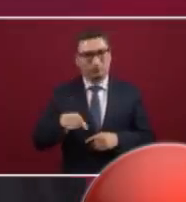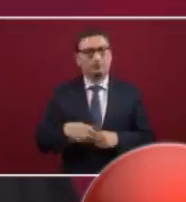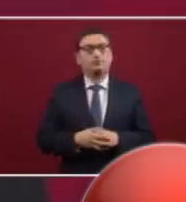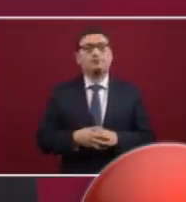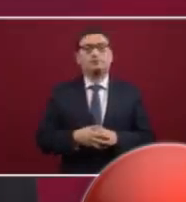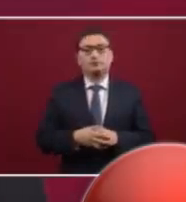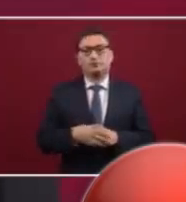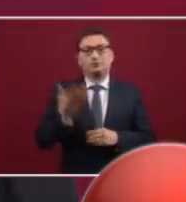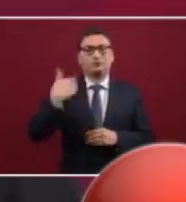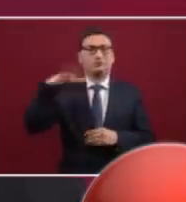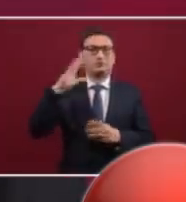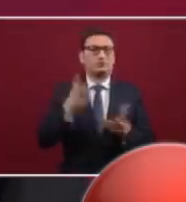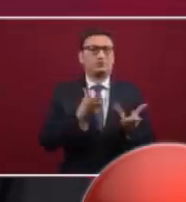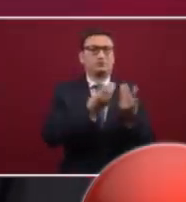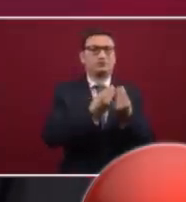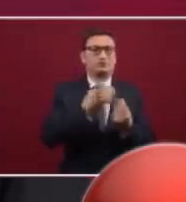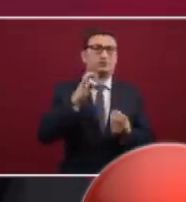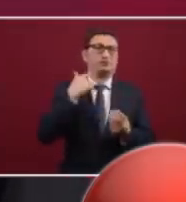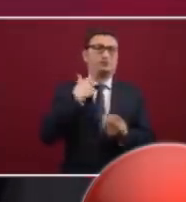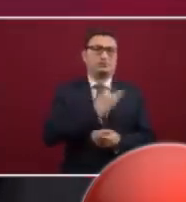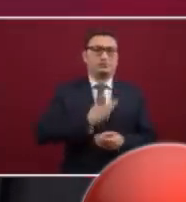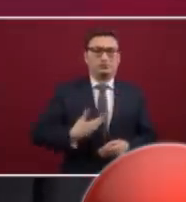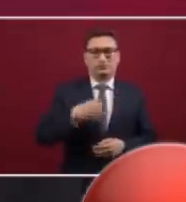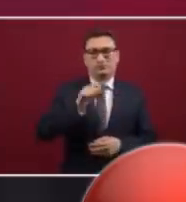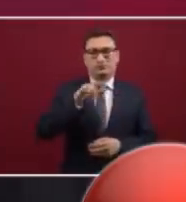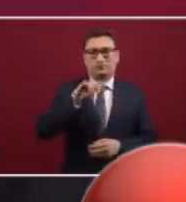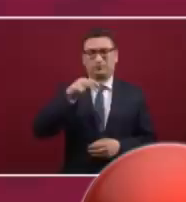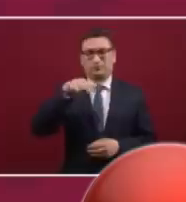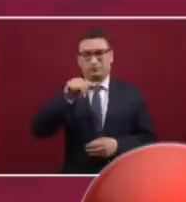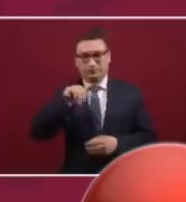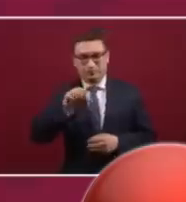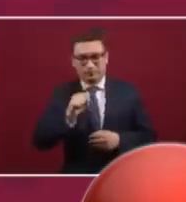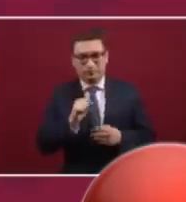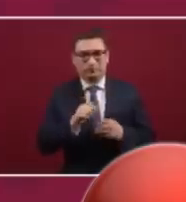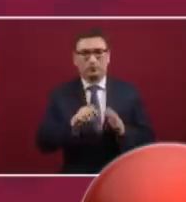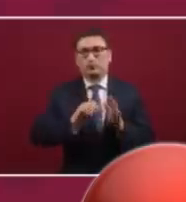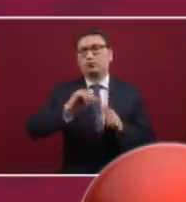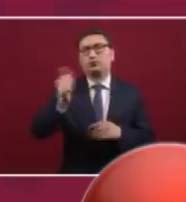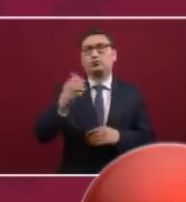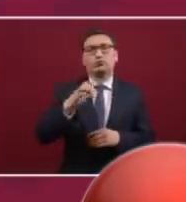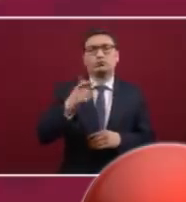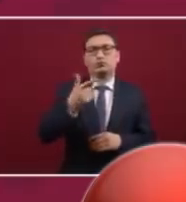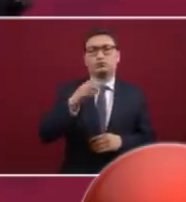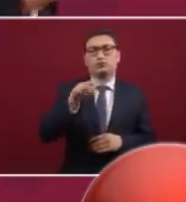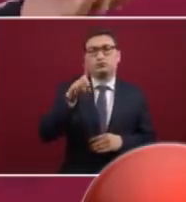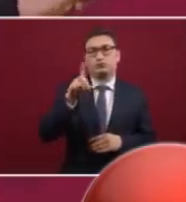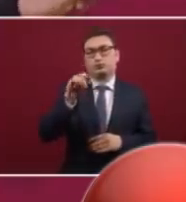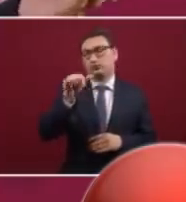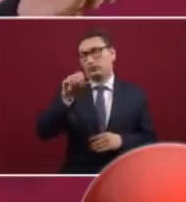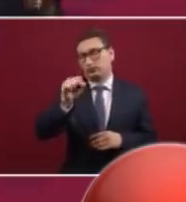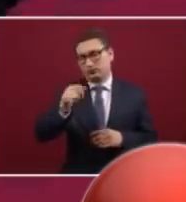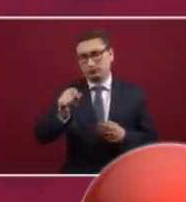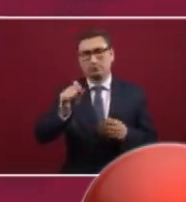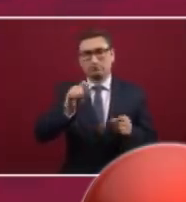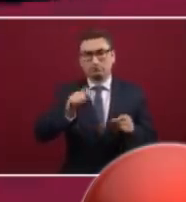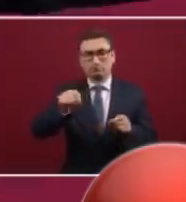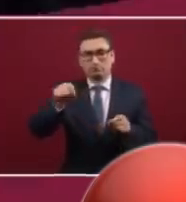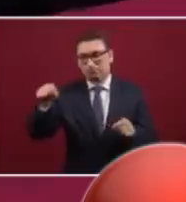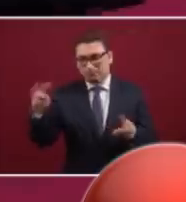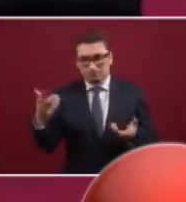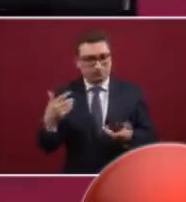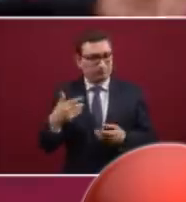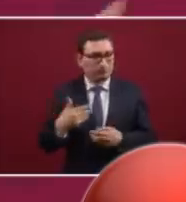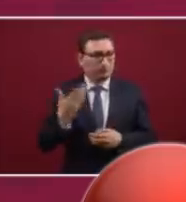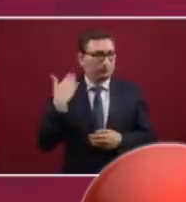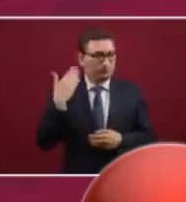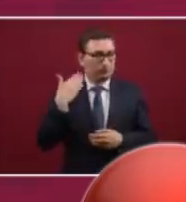pues estuvo con Salinas, Otto Granados, pues el que acaba de